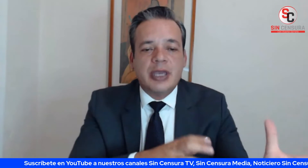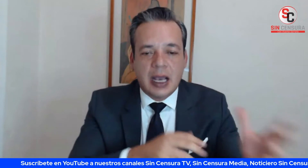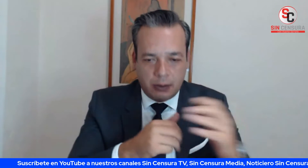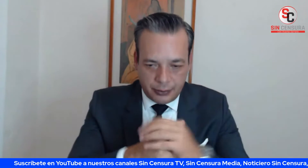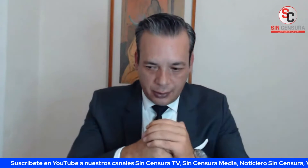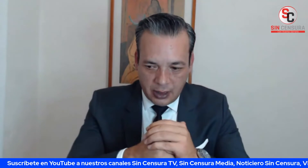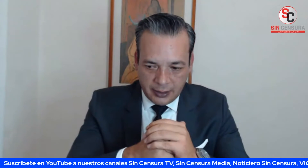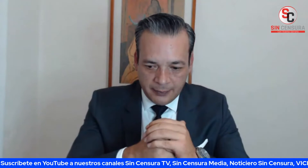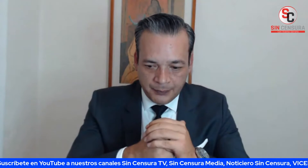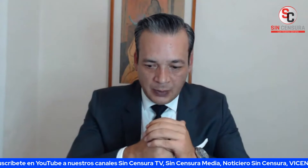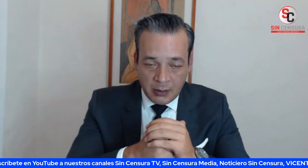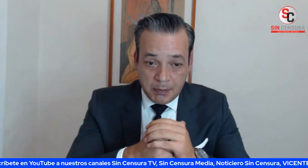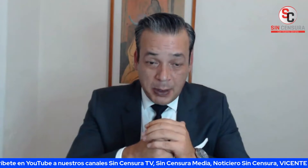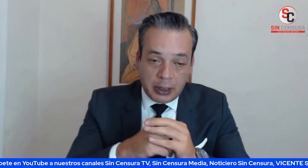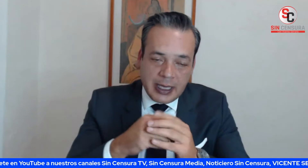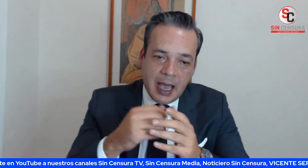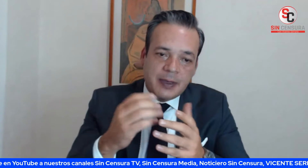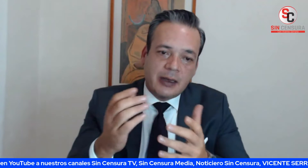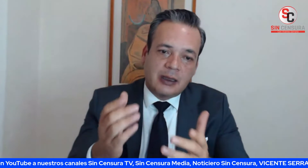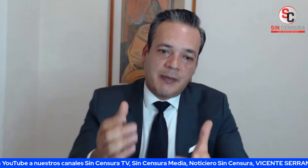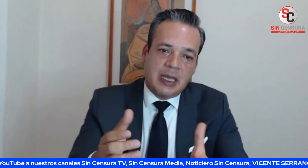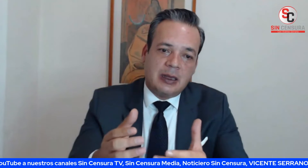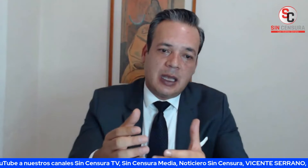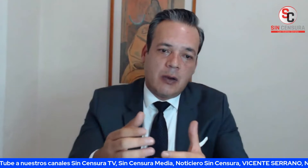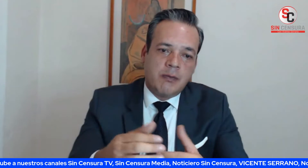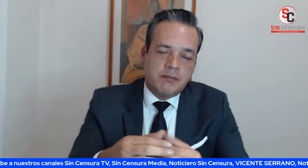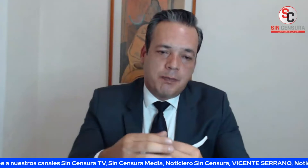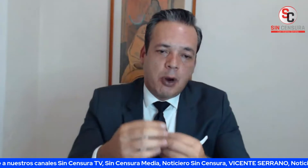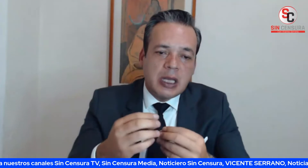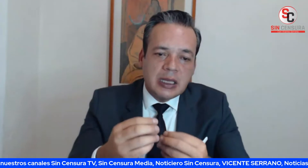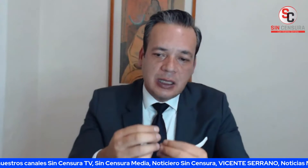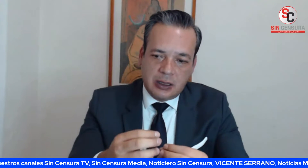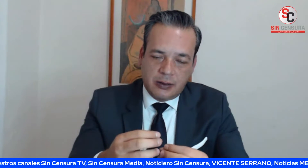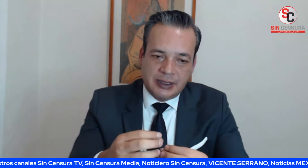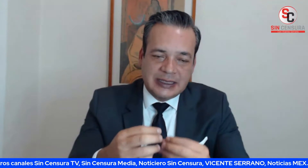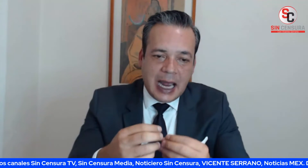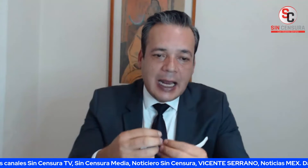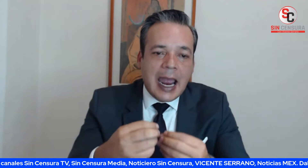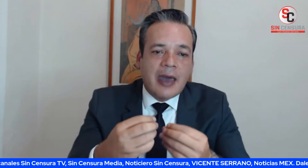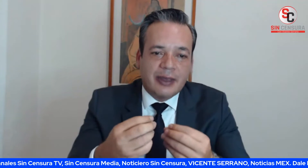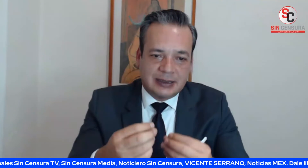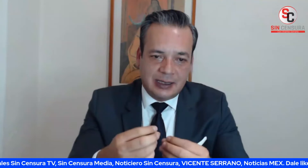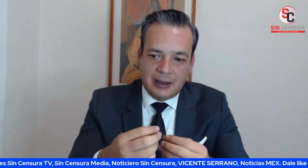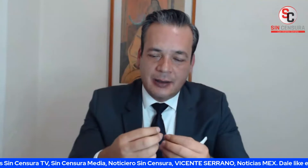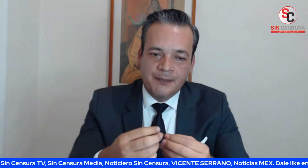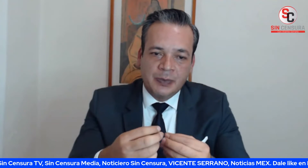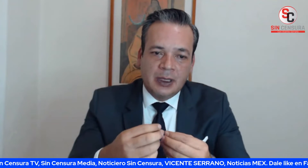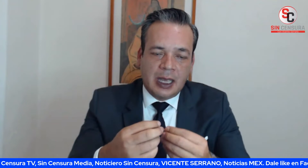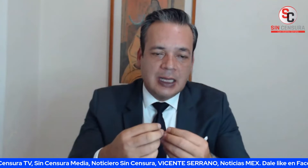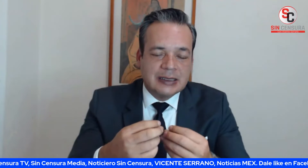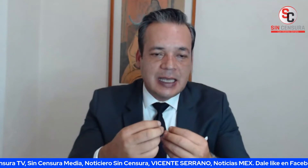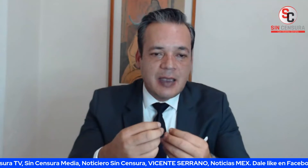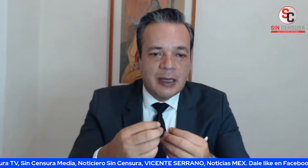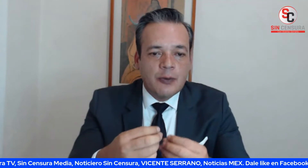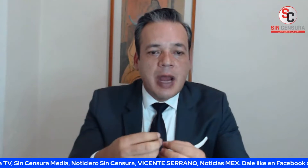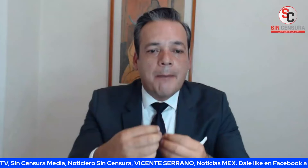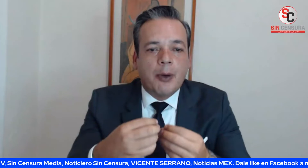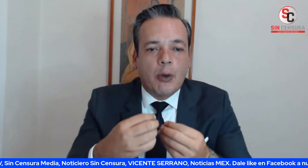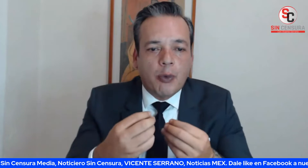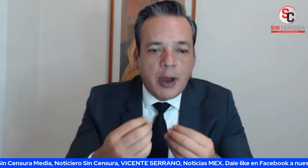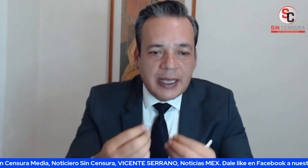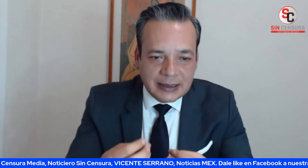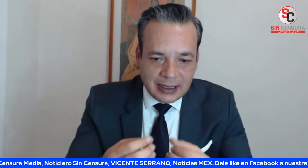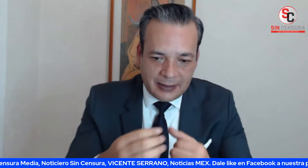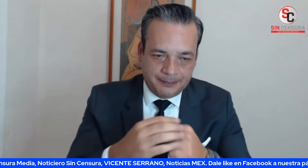él podía controlar. Pero que ya abiertamente un político salga a decir que él está llevando